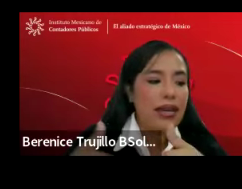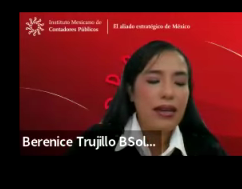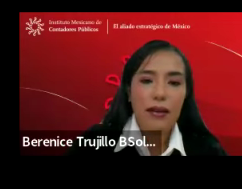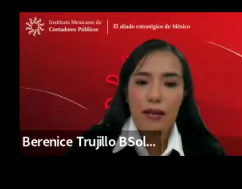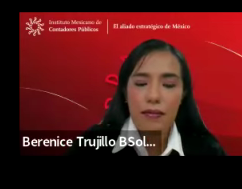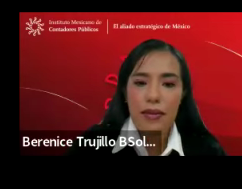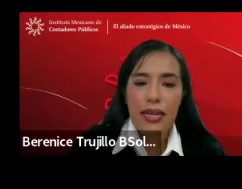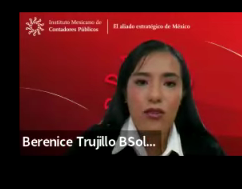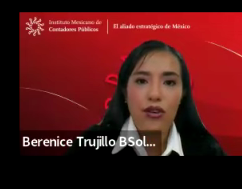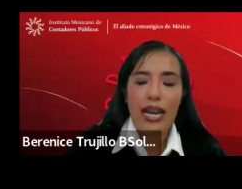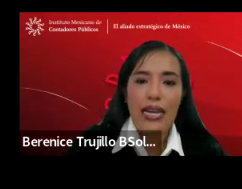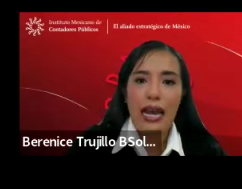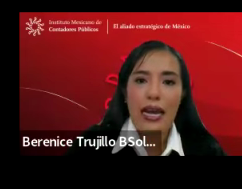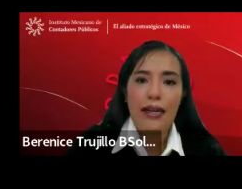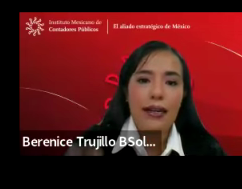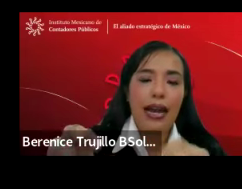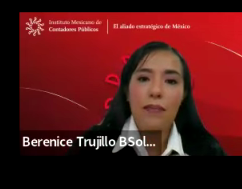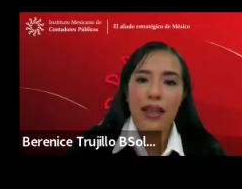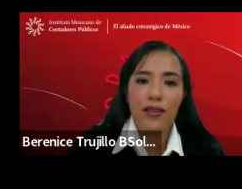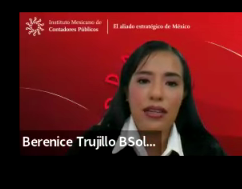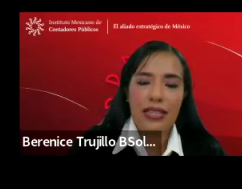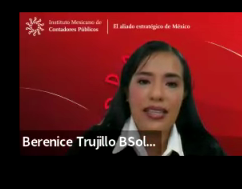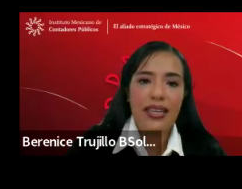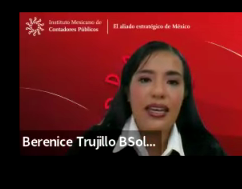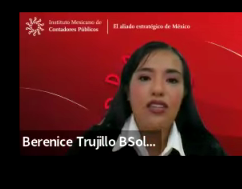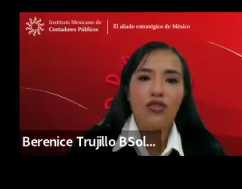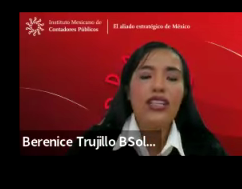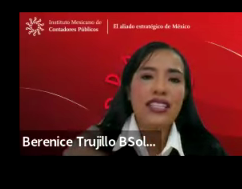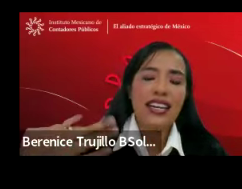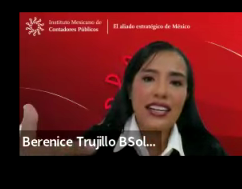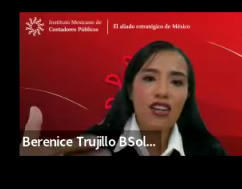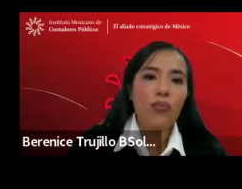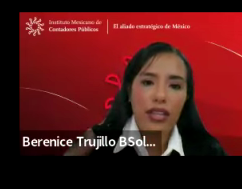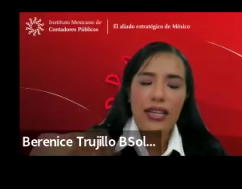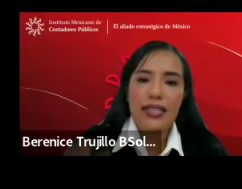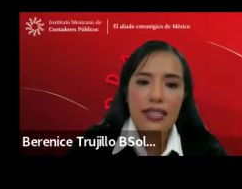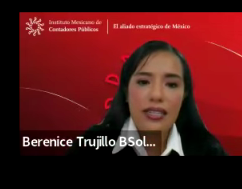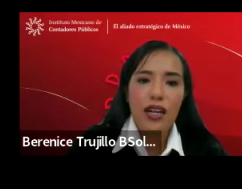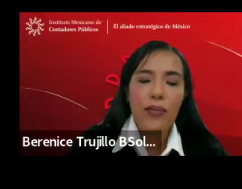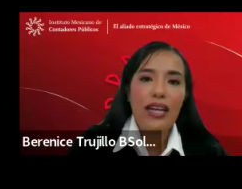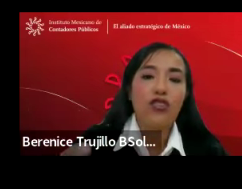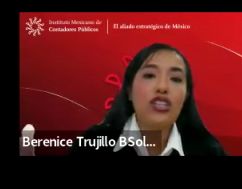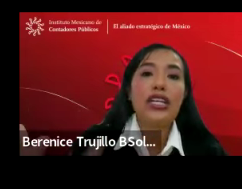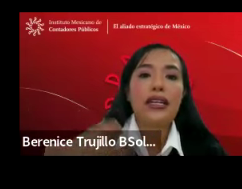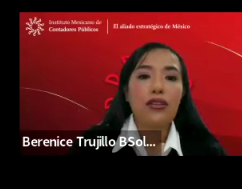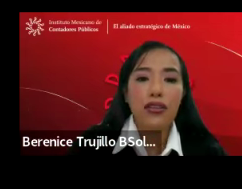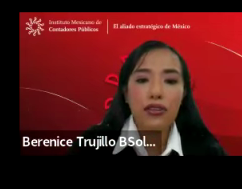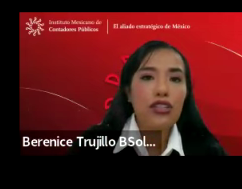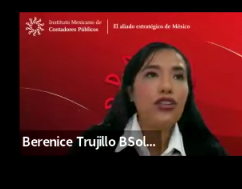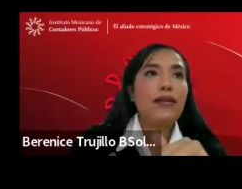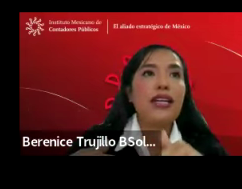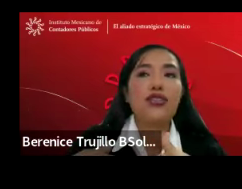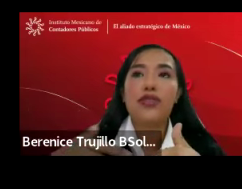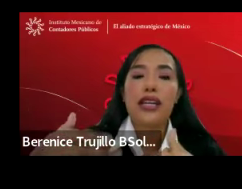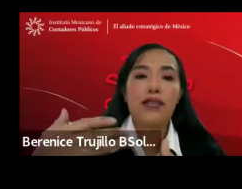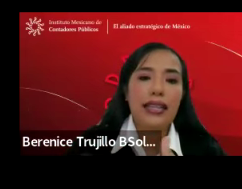donataria y me meto al padrón del SAT. Si ustedes quieren, lo pueden hacer, pero si no,